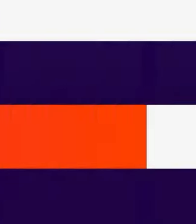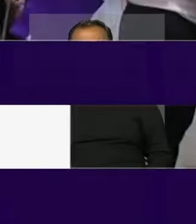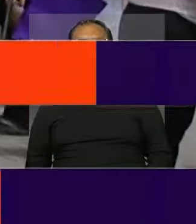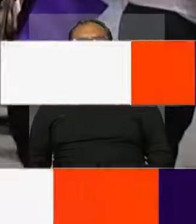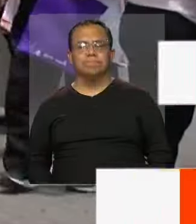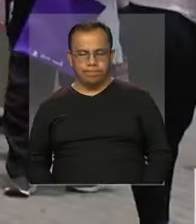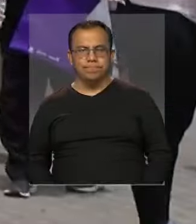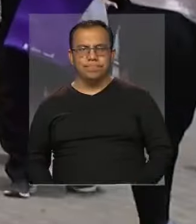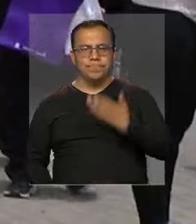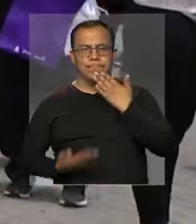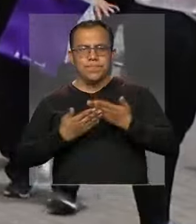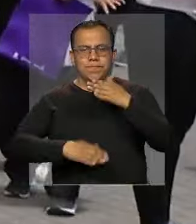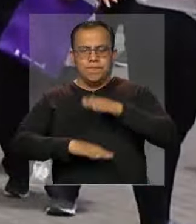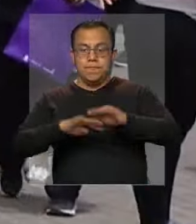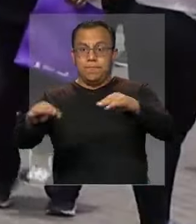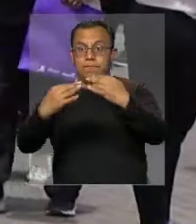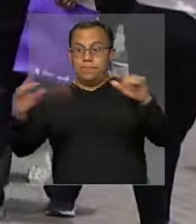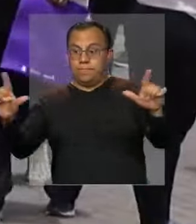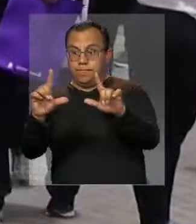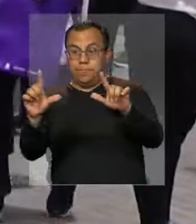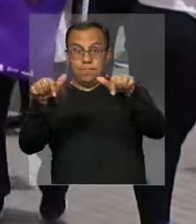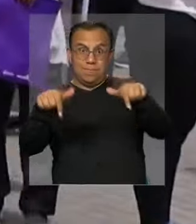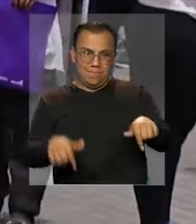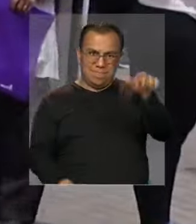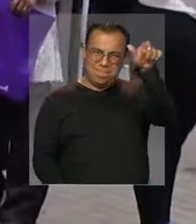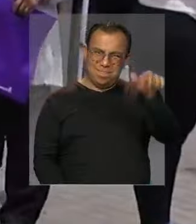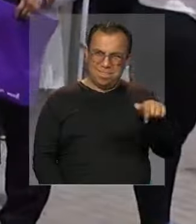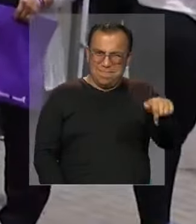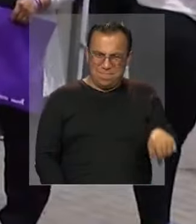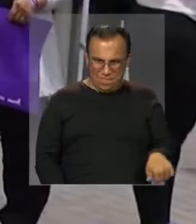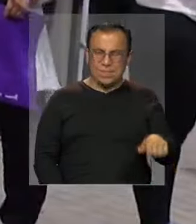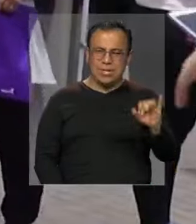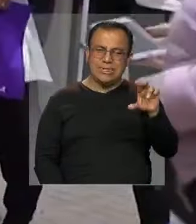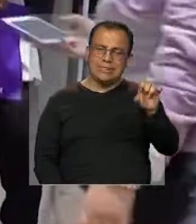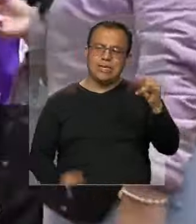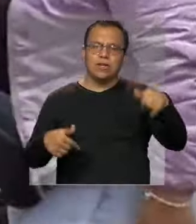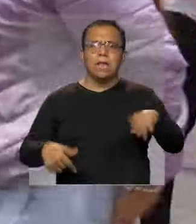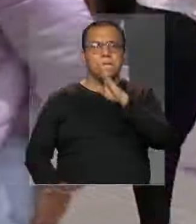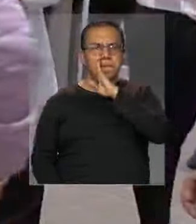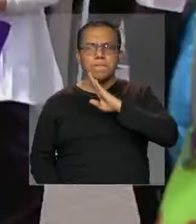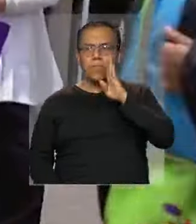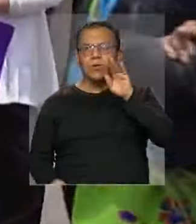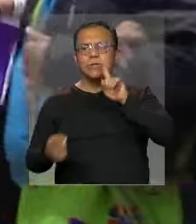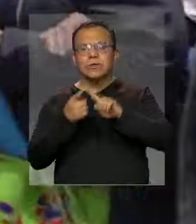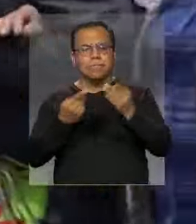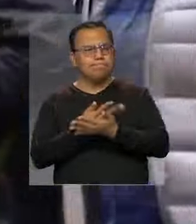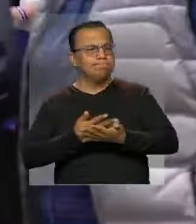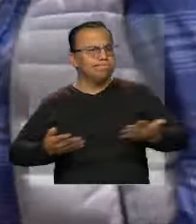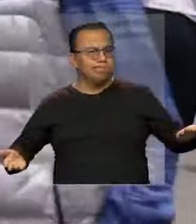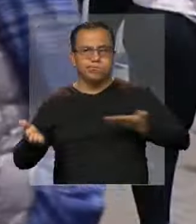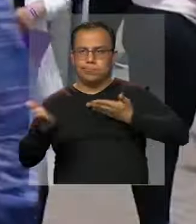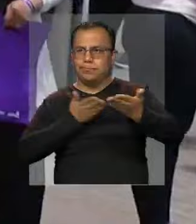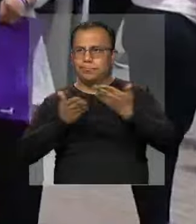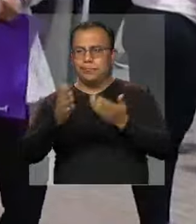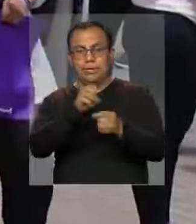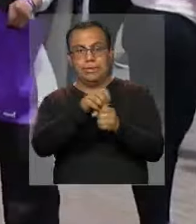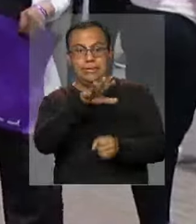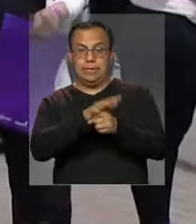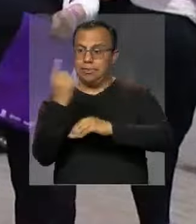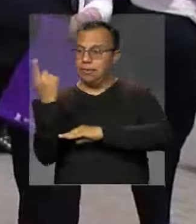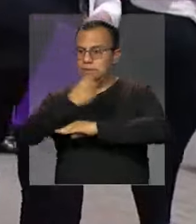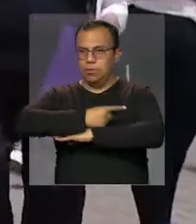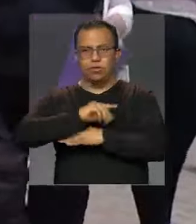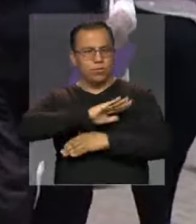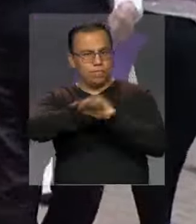Cristian y televidentes, buenas tardes. Pues mire, hasta ahora los saludo desde la Plaza Fundacional en Bosa con toda la oferta que ha desplegado el distrito en esta jornada que se